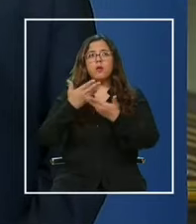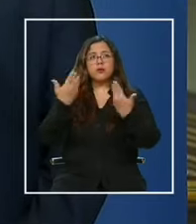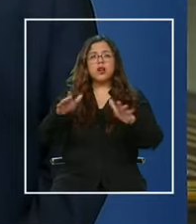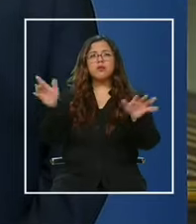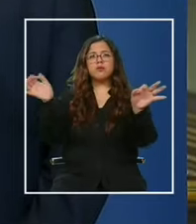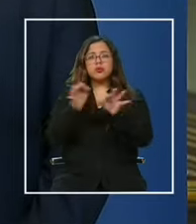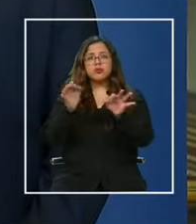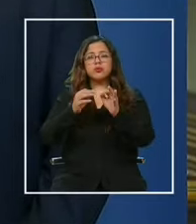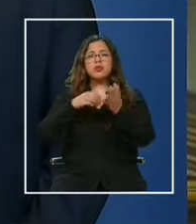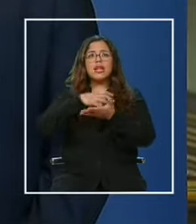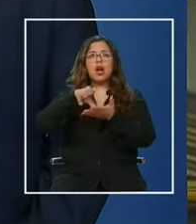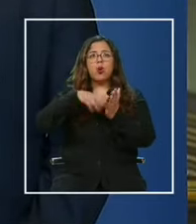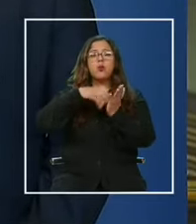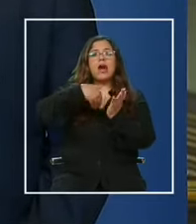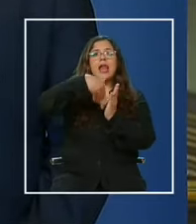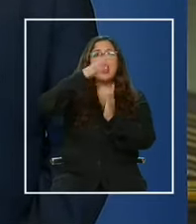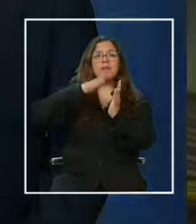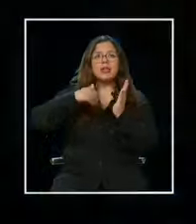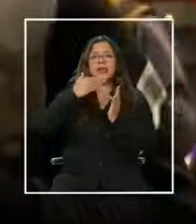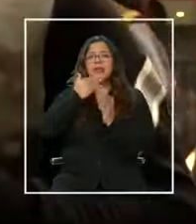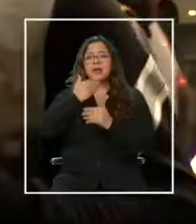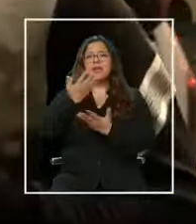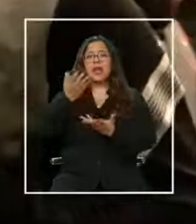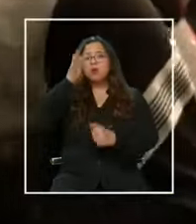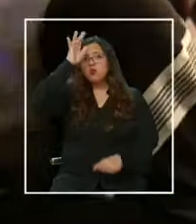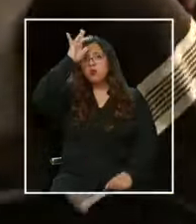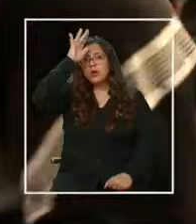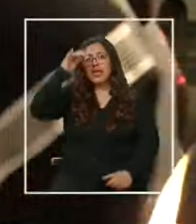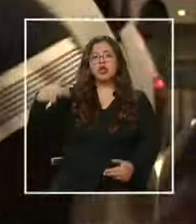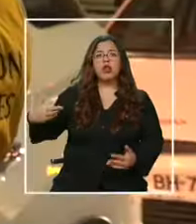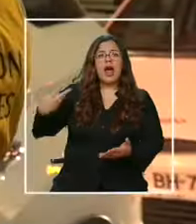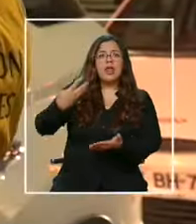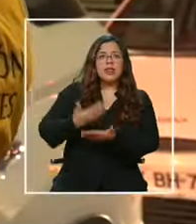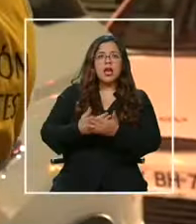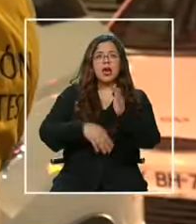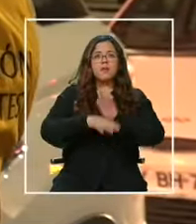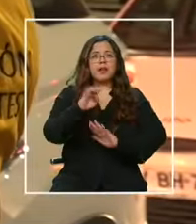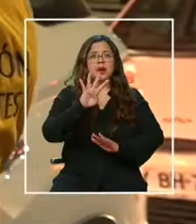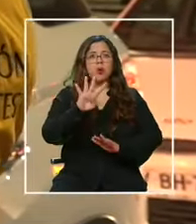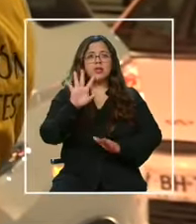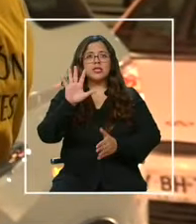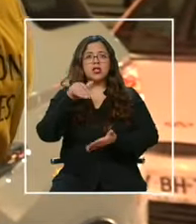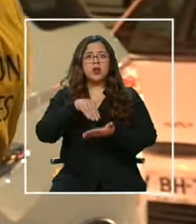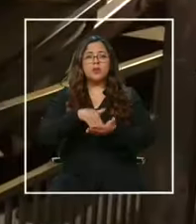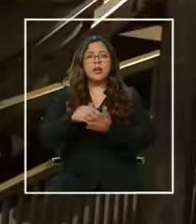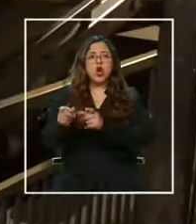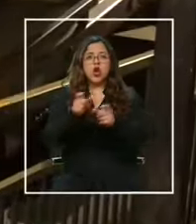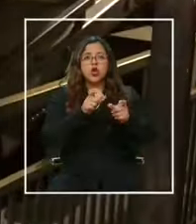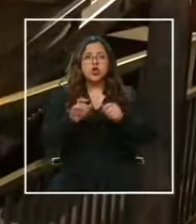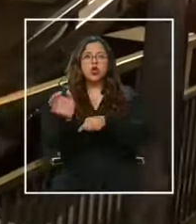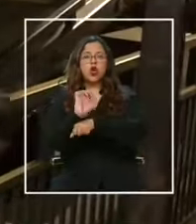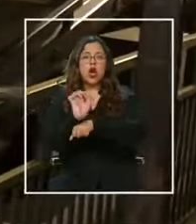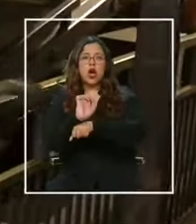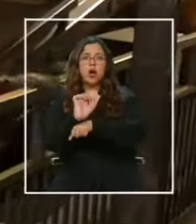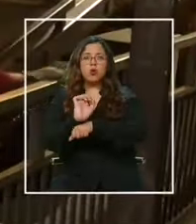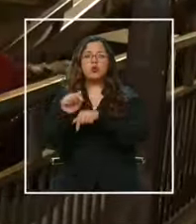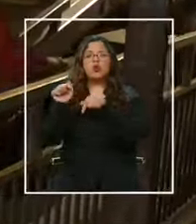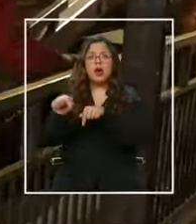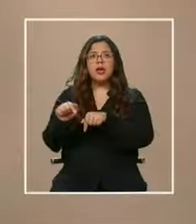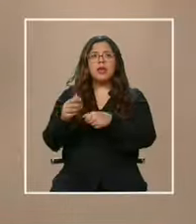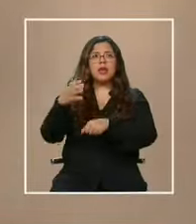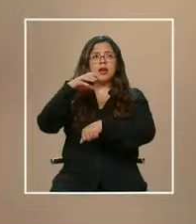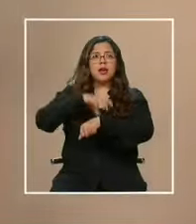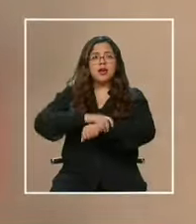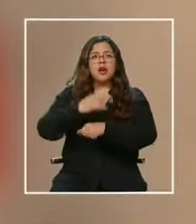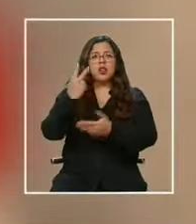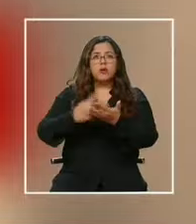mencionamos en La Pintana y en Puente Alto en las últimas semanas. A la fecha se han realizado más de 45.000 controles vehiculares, se han detenido